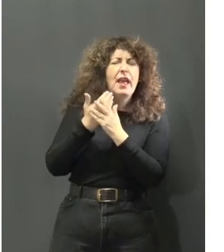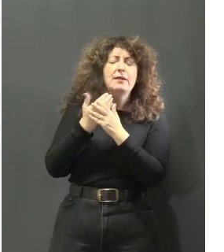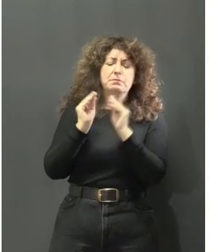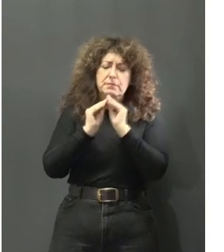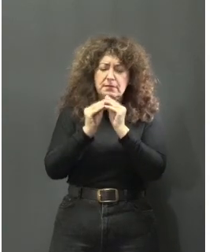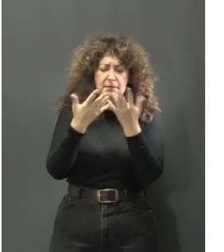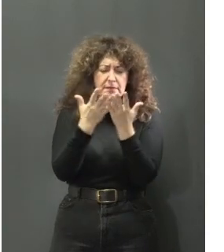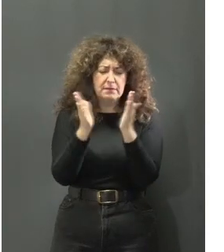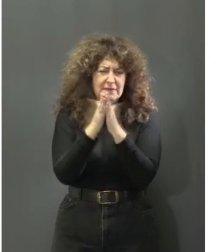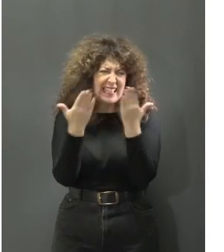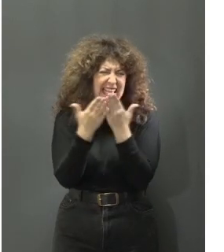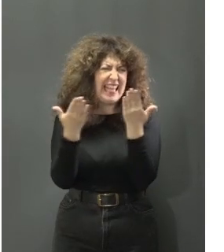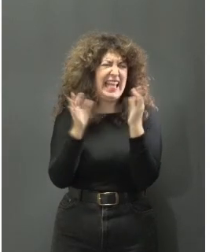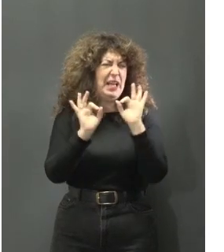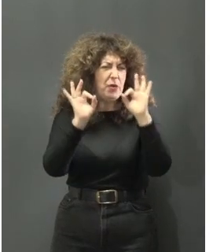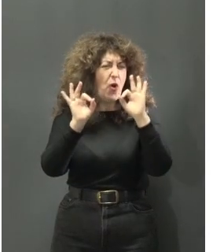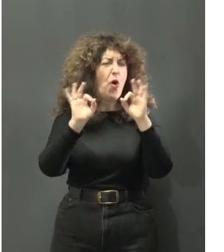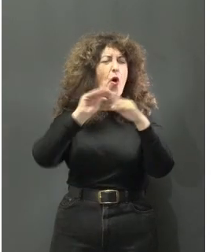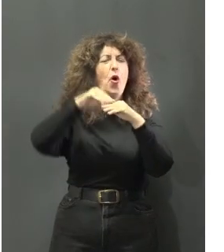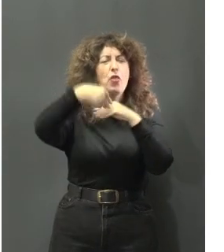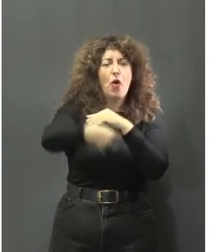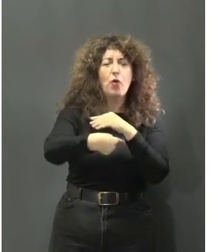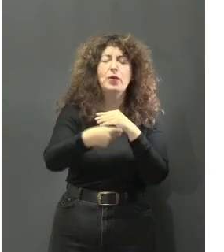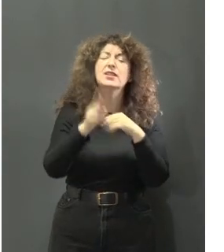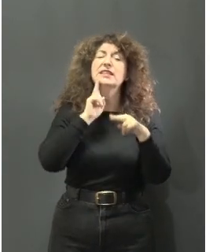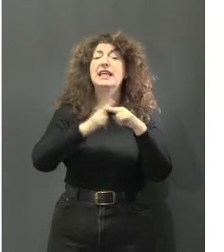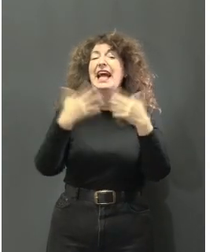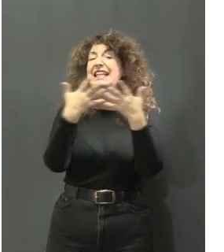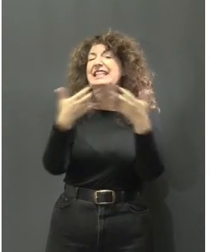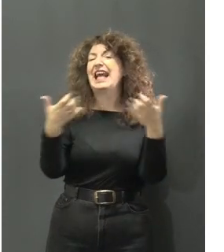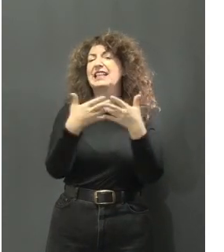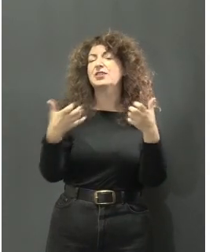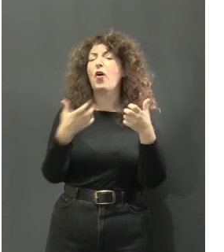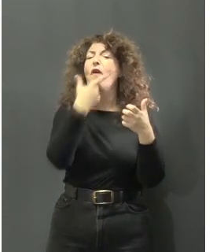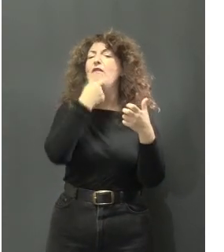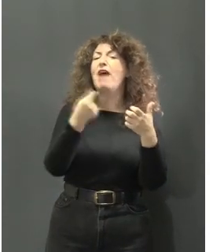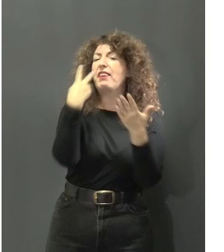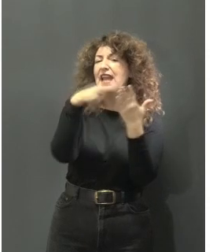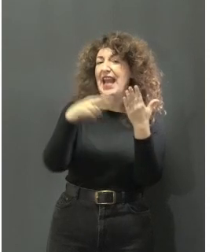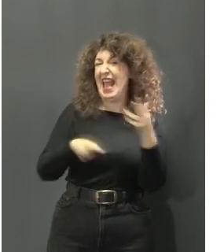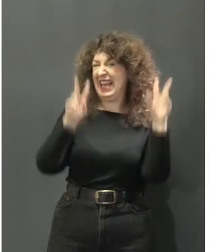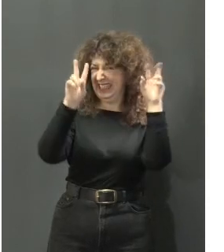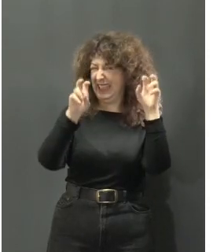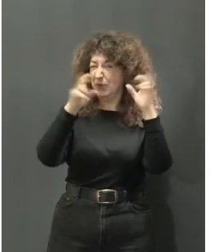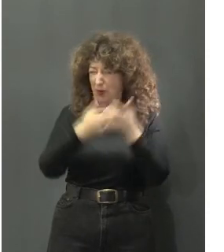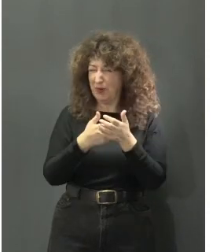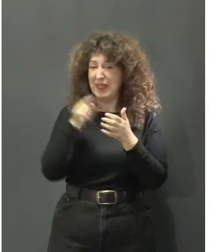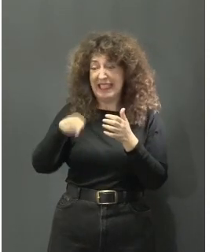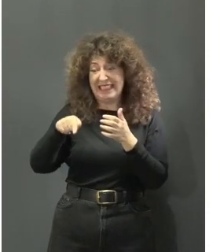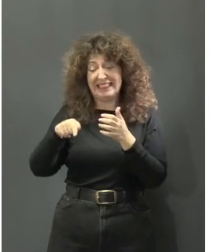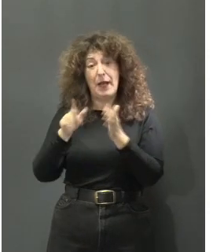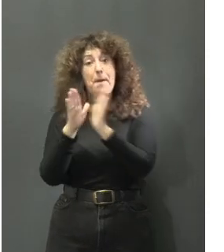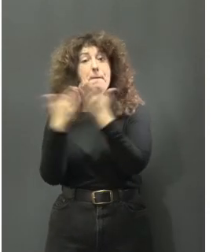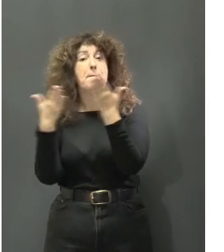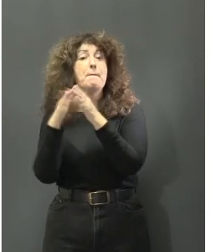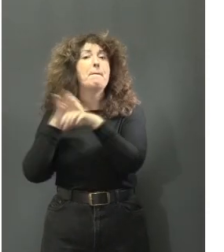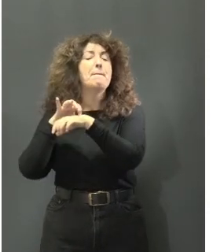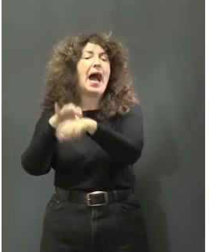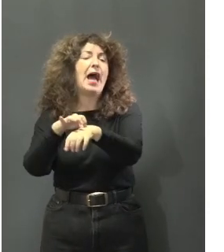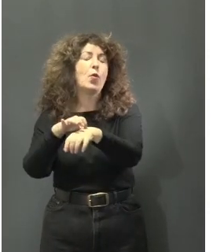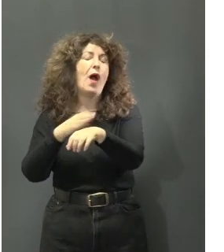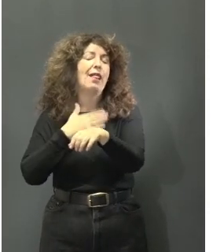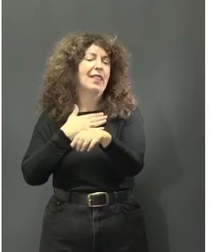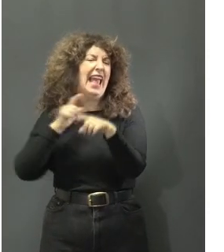aquel libro, aquel documento que era textos fáciles de leer. Este es un manual de estilo que no